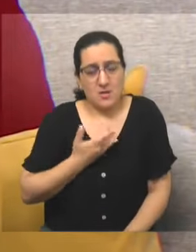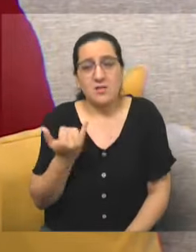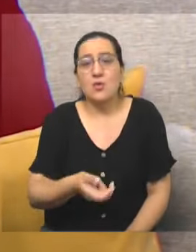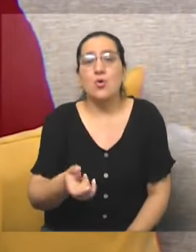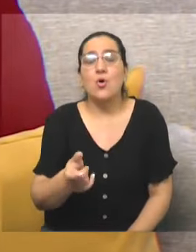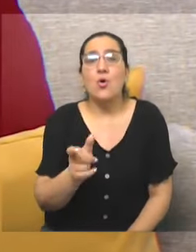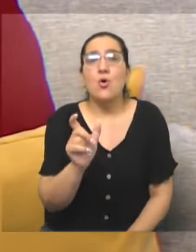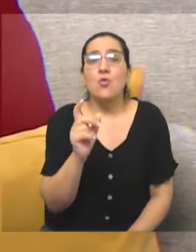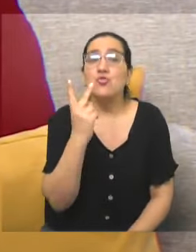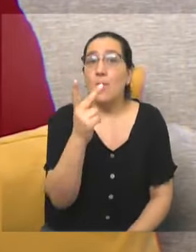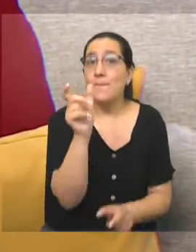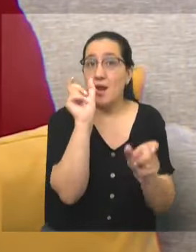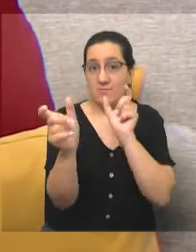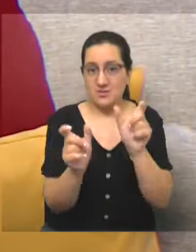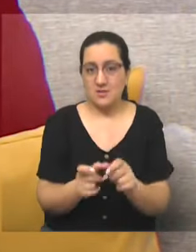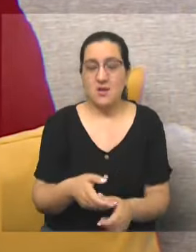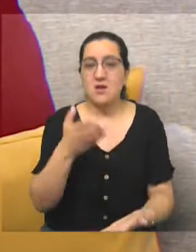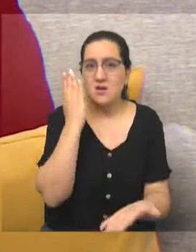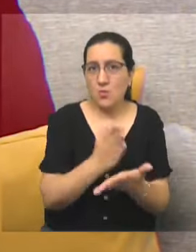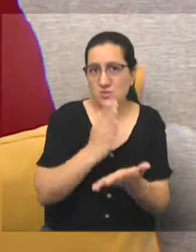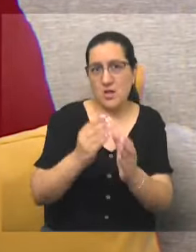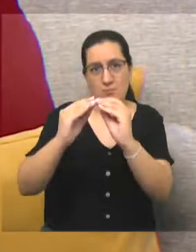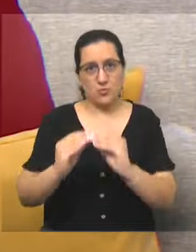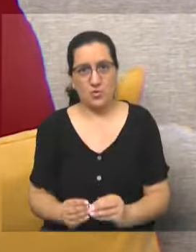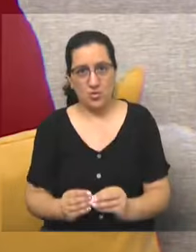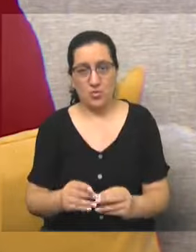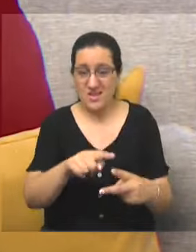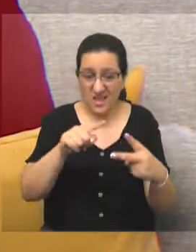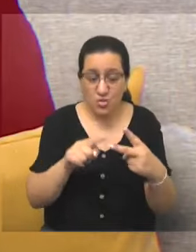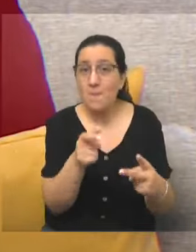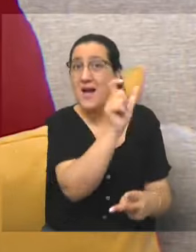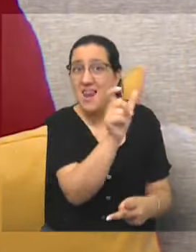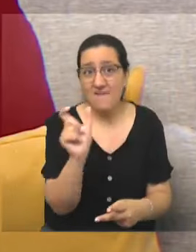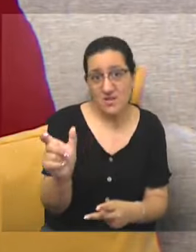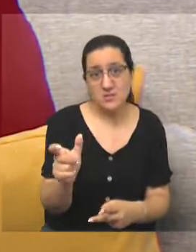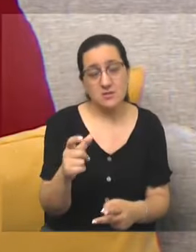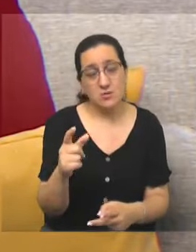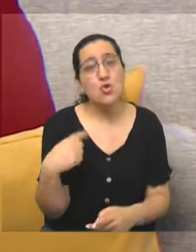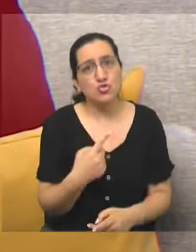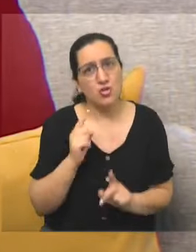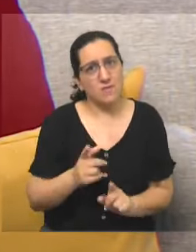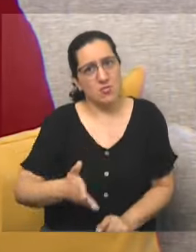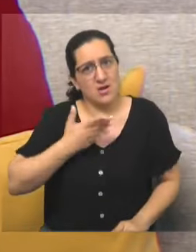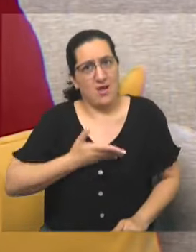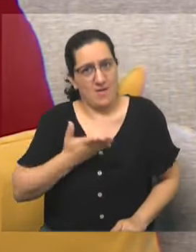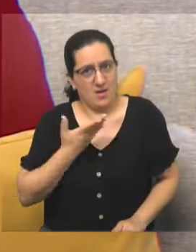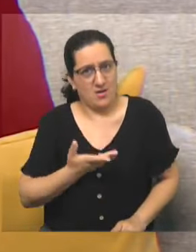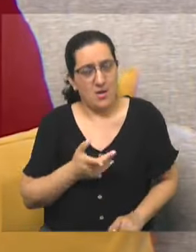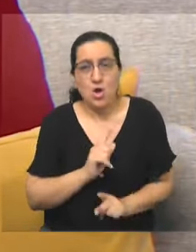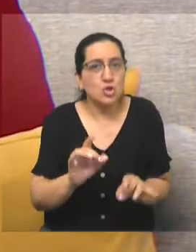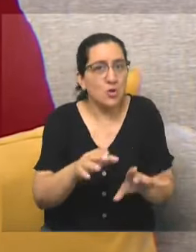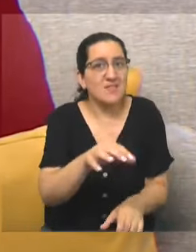también están en el comunicado, rigurosidad y presupuesto. En esas dos palabritas estamos nosotros, no solamente quien sea elegido